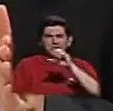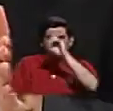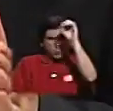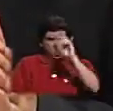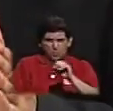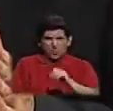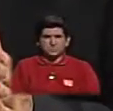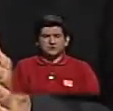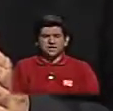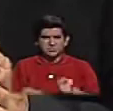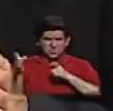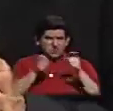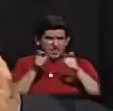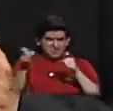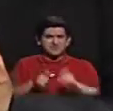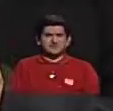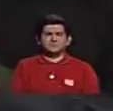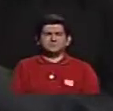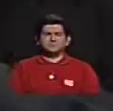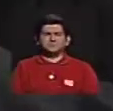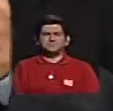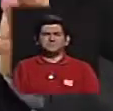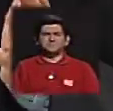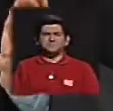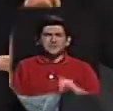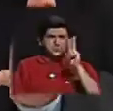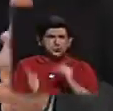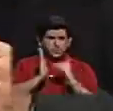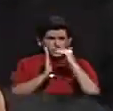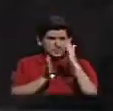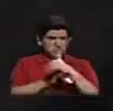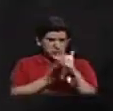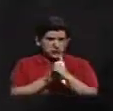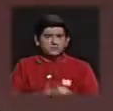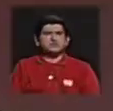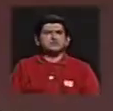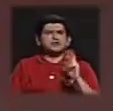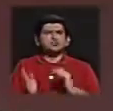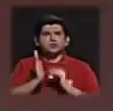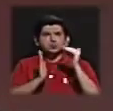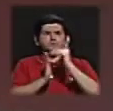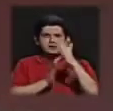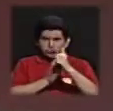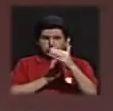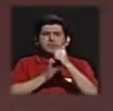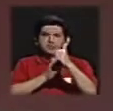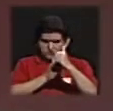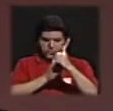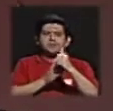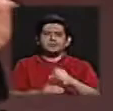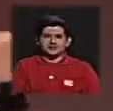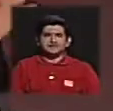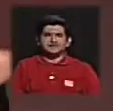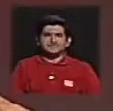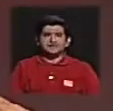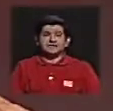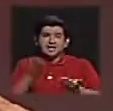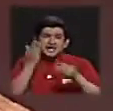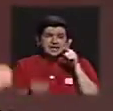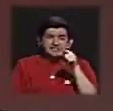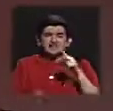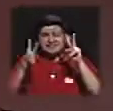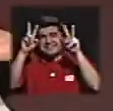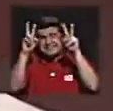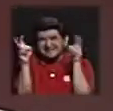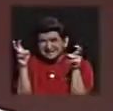1% para administración. Estamos hablando de $2 millones. $2 millones que digamos que eso es un